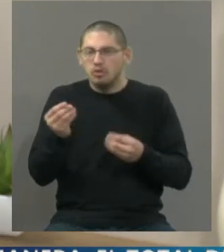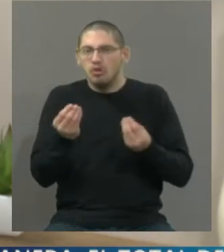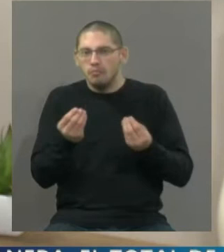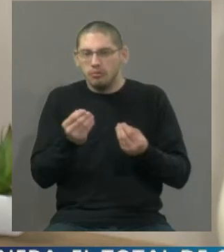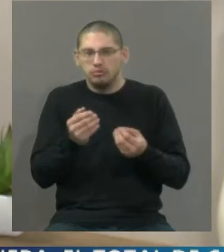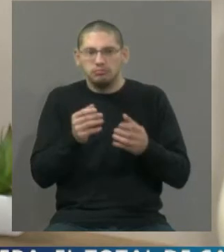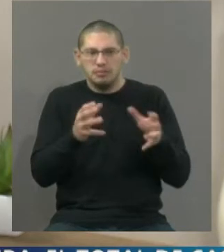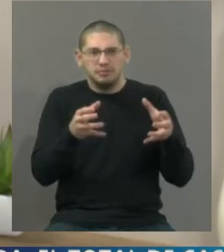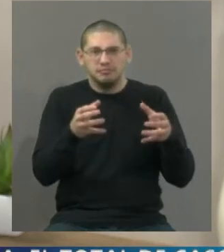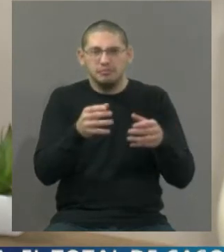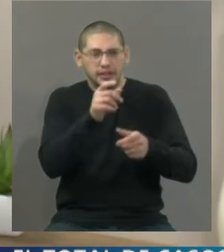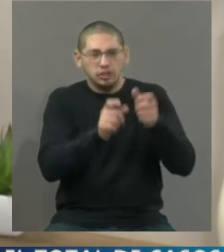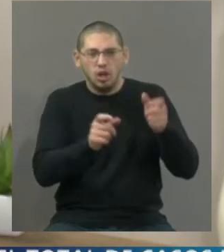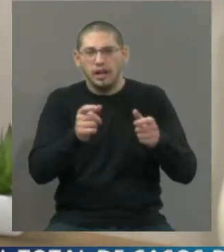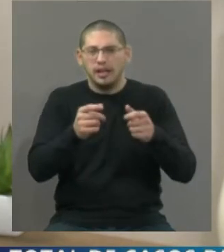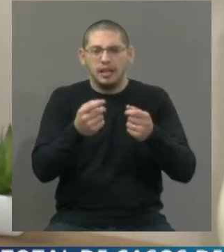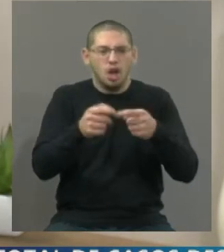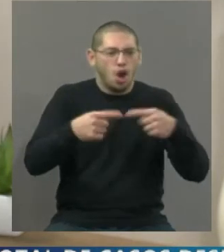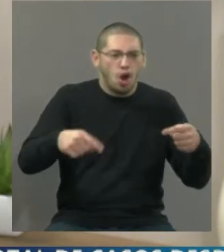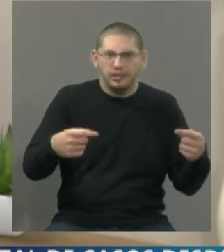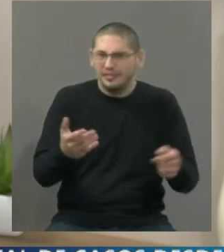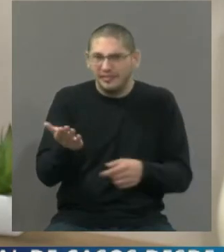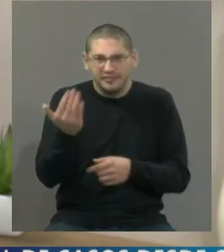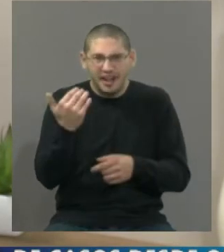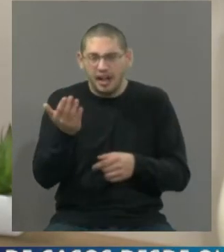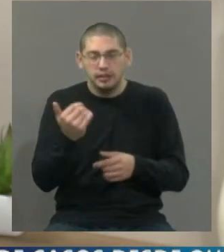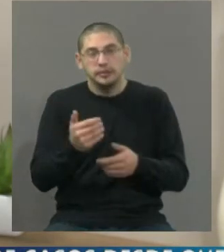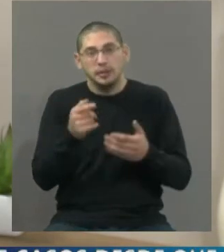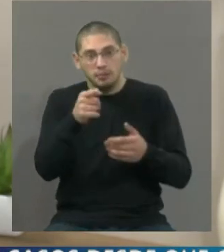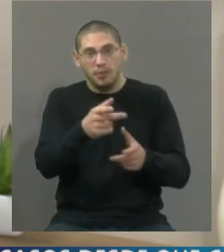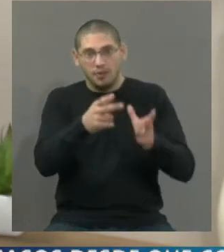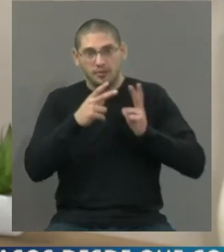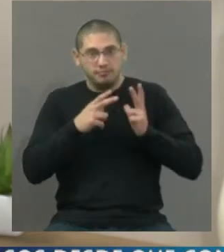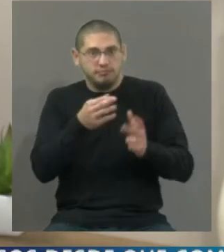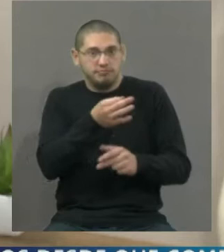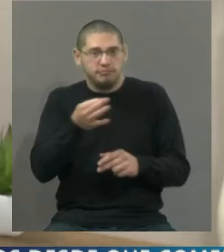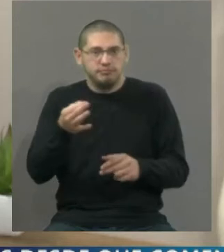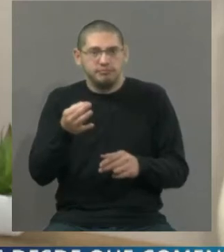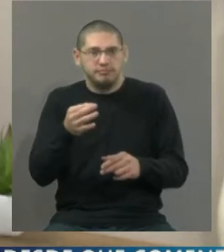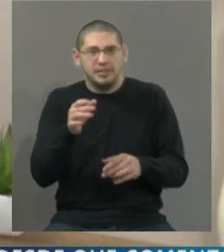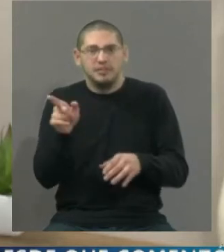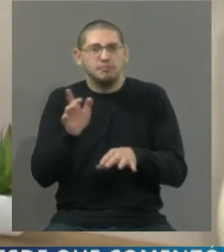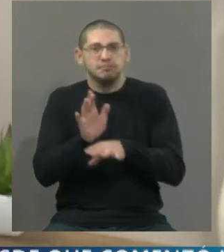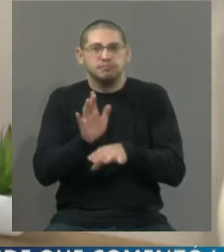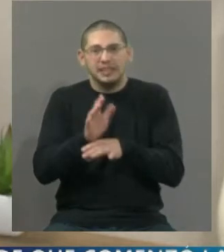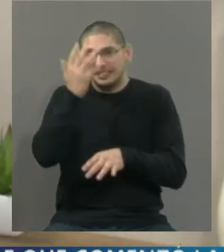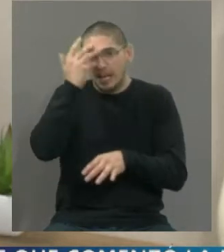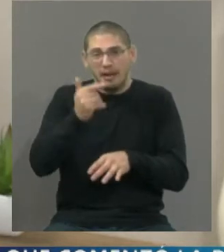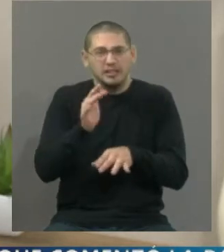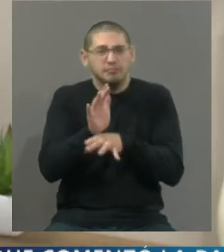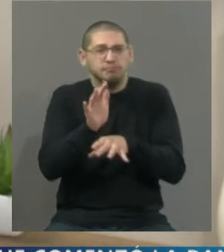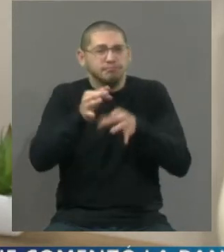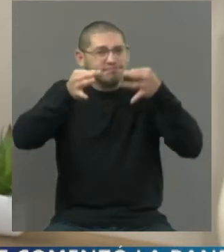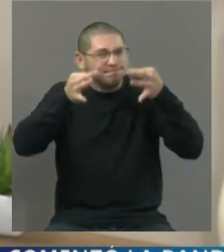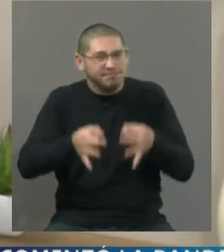Con los escasos recursos que tenía, y por eso está bueno lo que también hacías referencia a vos, que evidentemente era un líder, Claro. y es